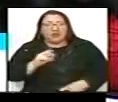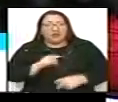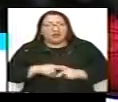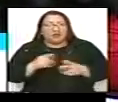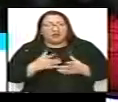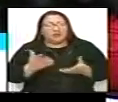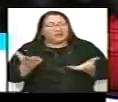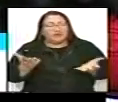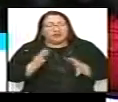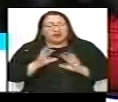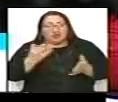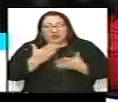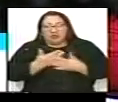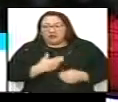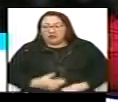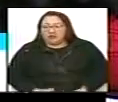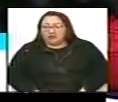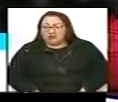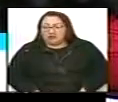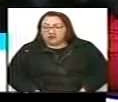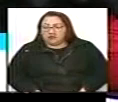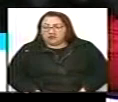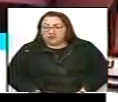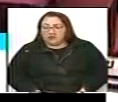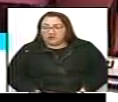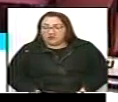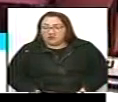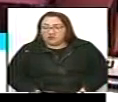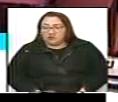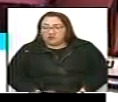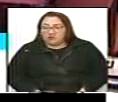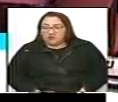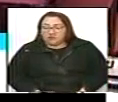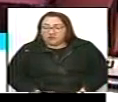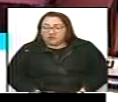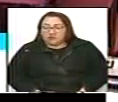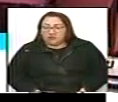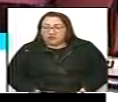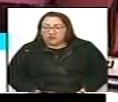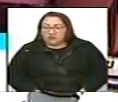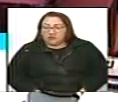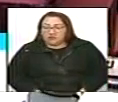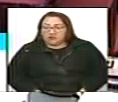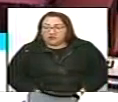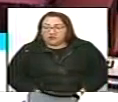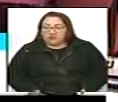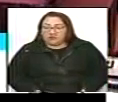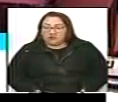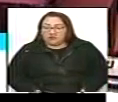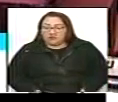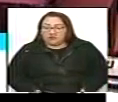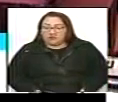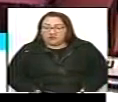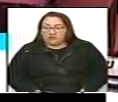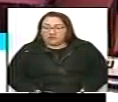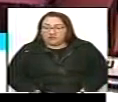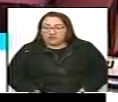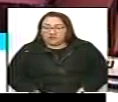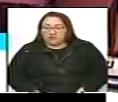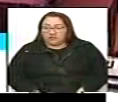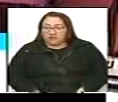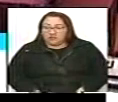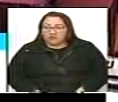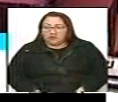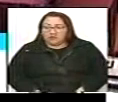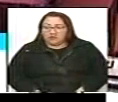Es interesante. Nada más. Gracias, congresista Tapia. Gracias, presidente. ¿Puede continuar? Congresista Tapia. Gracias, presidente.